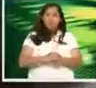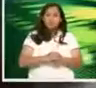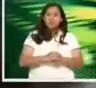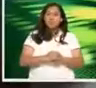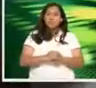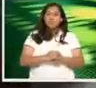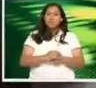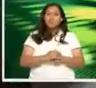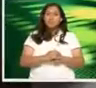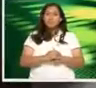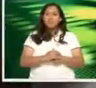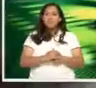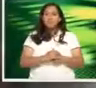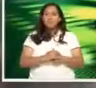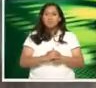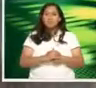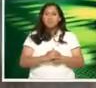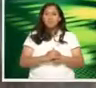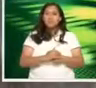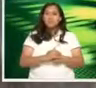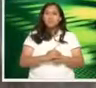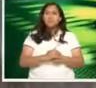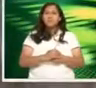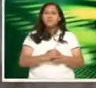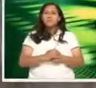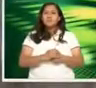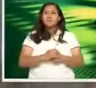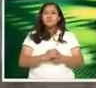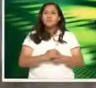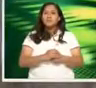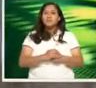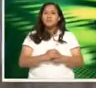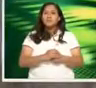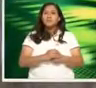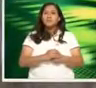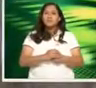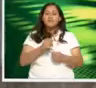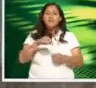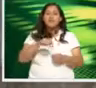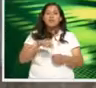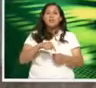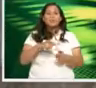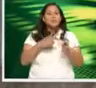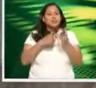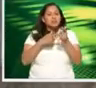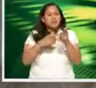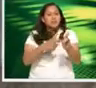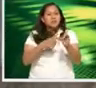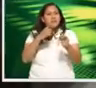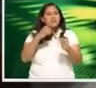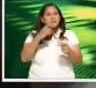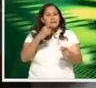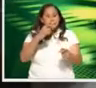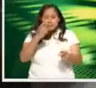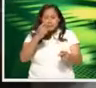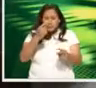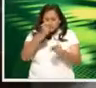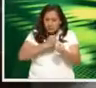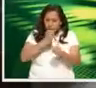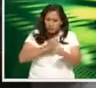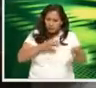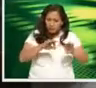que lo bueno de todo, y como bien lo comentaste, aquí sobrevive el que tiene la capacidad de hacerlo, de madurarlo, de digerirlo